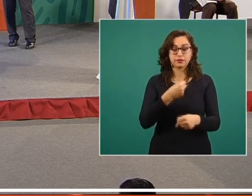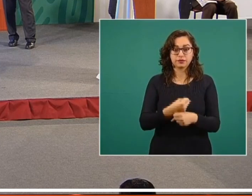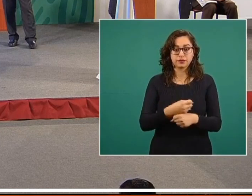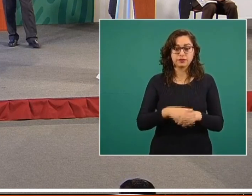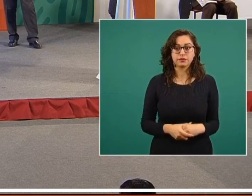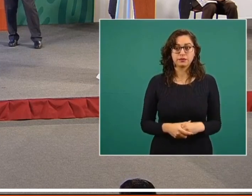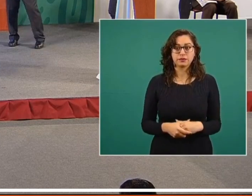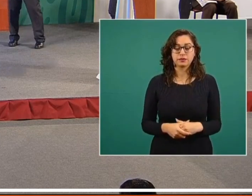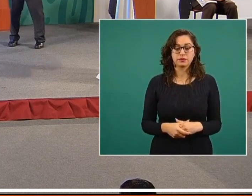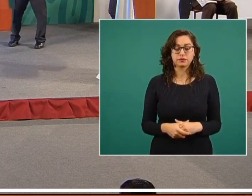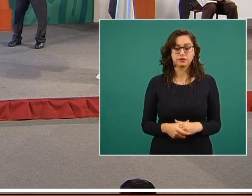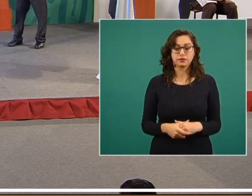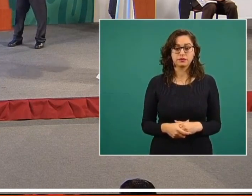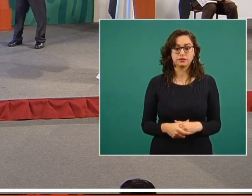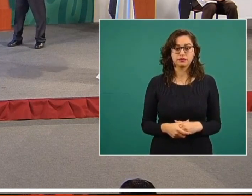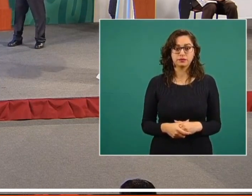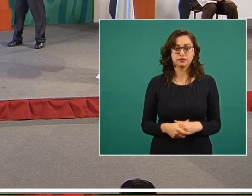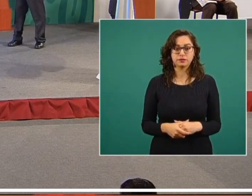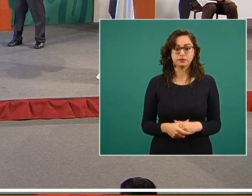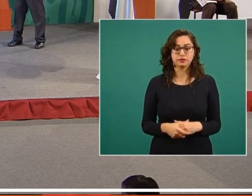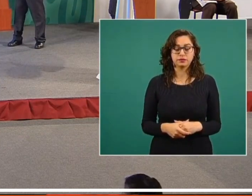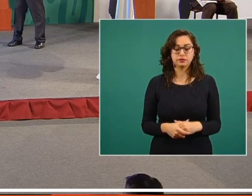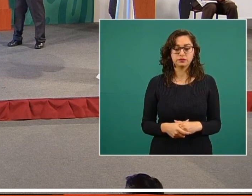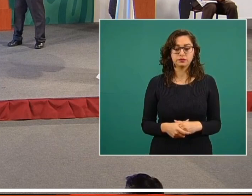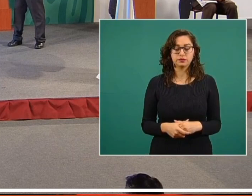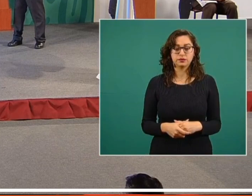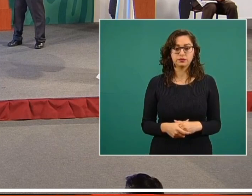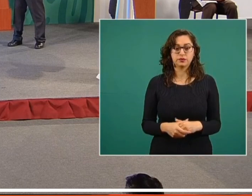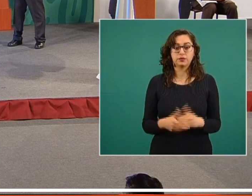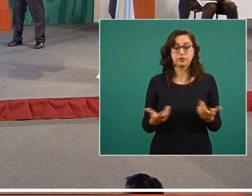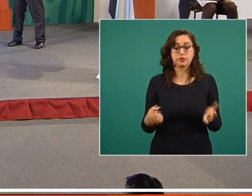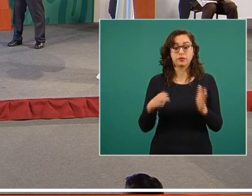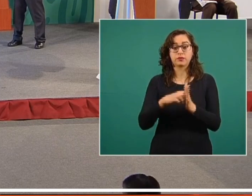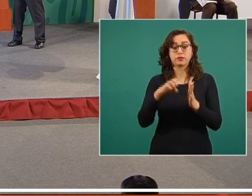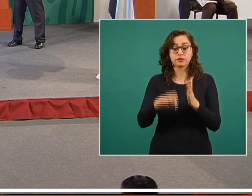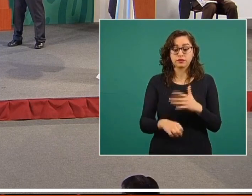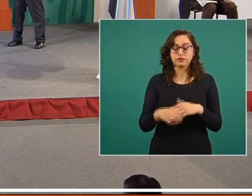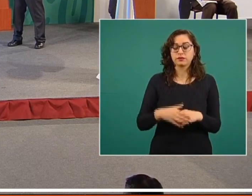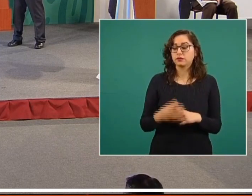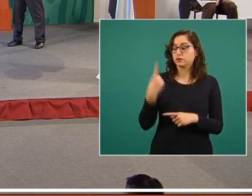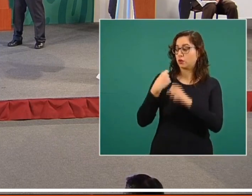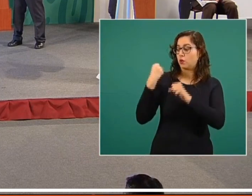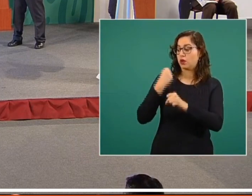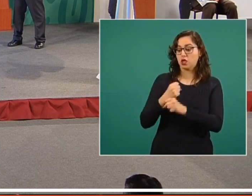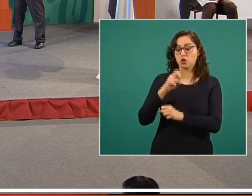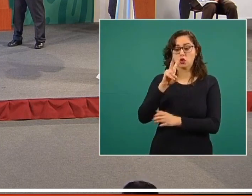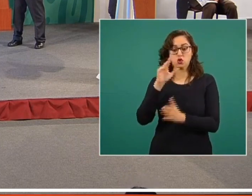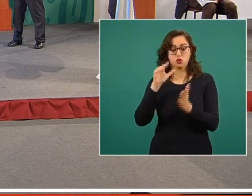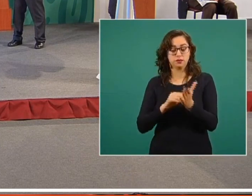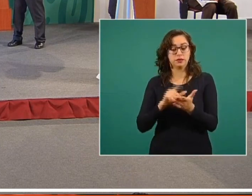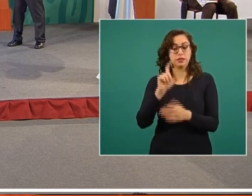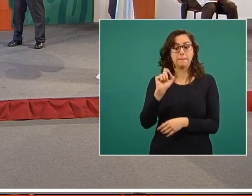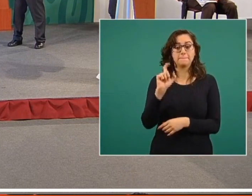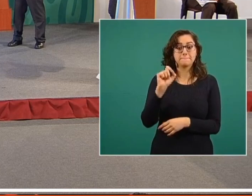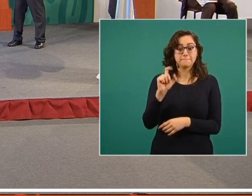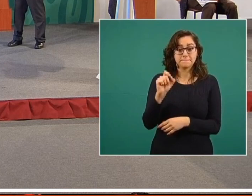ejemplo, el gasto de 2020 es alto el